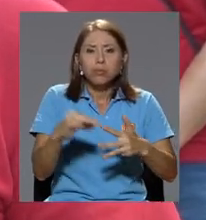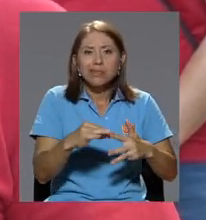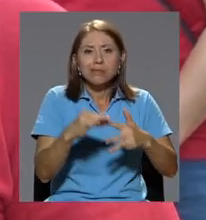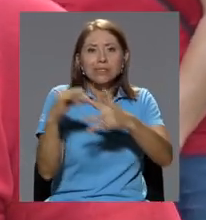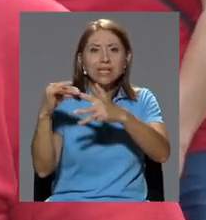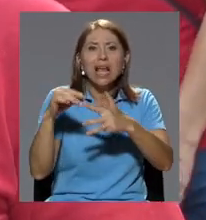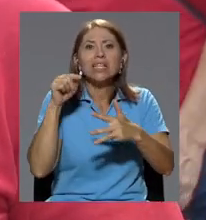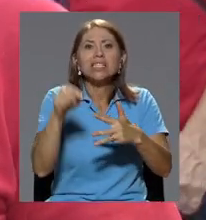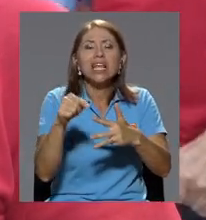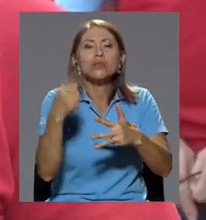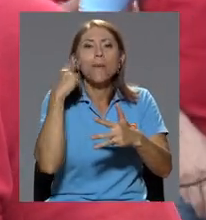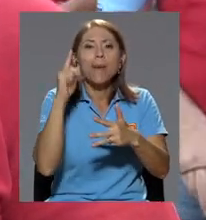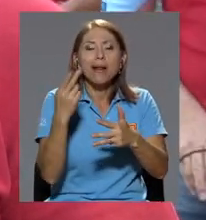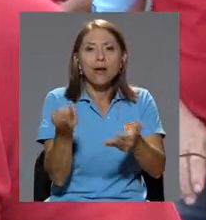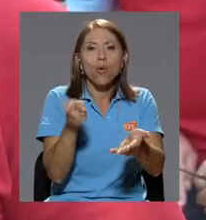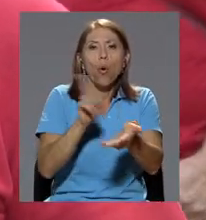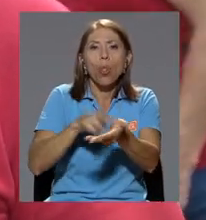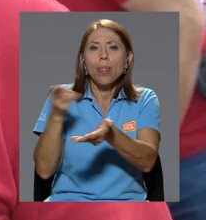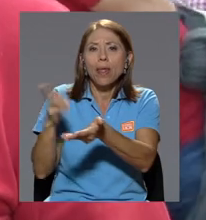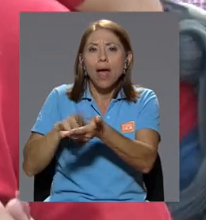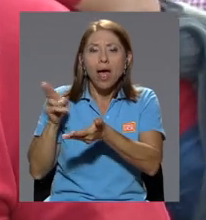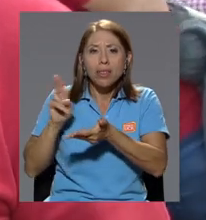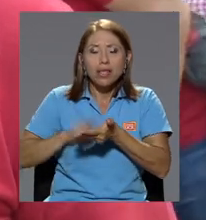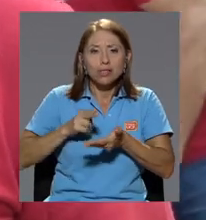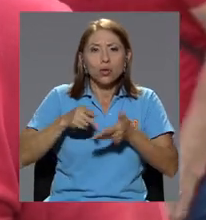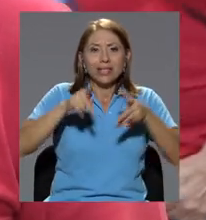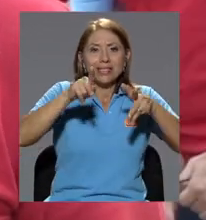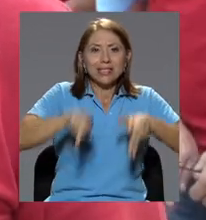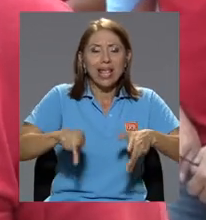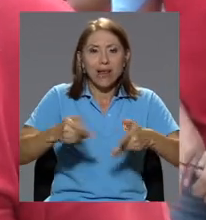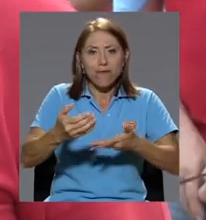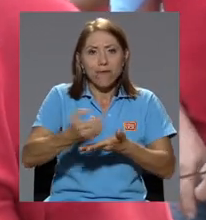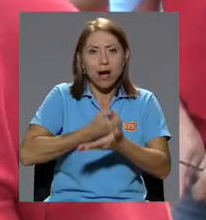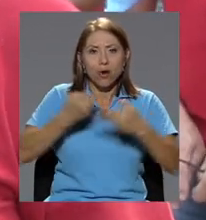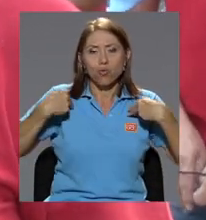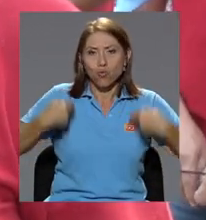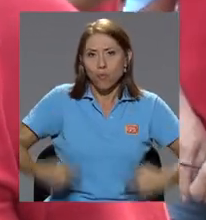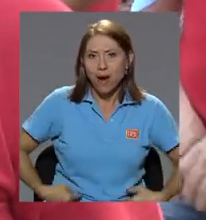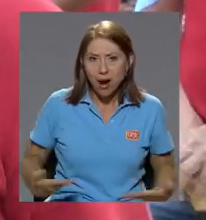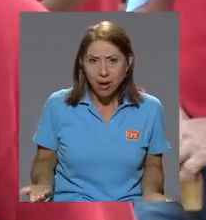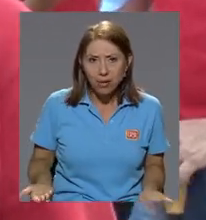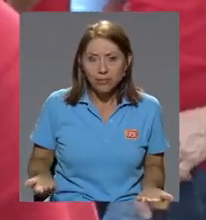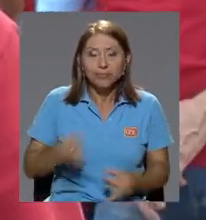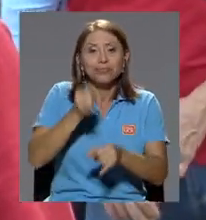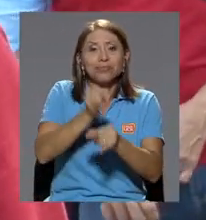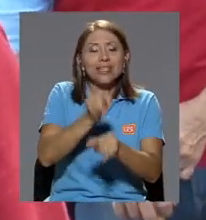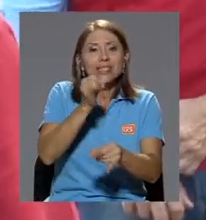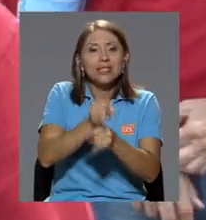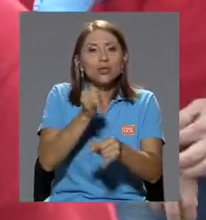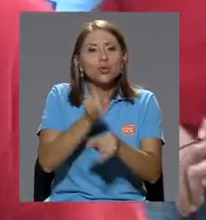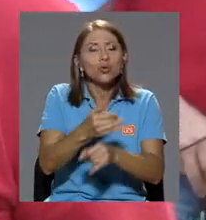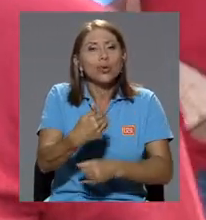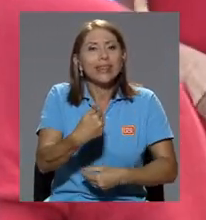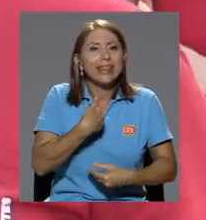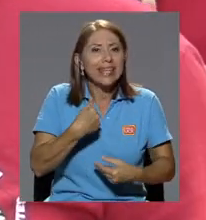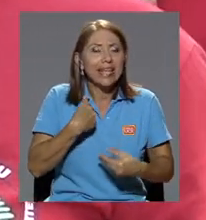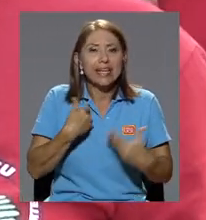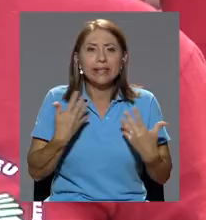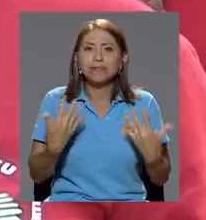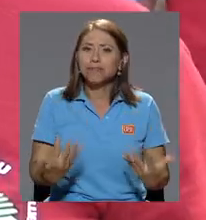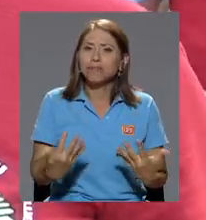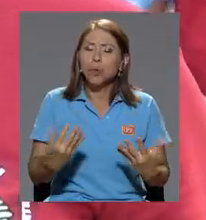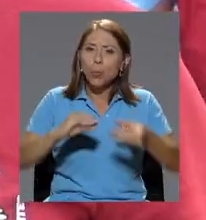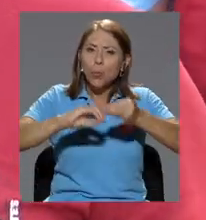ver con contrataciones de recurso humano. La institución tiene un